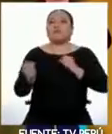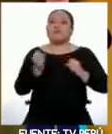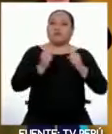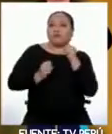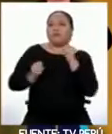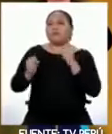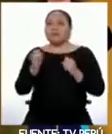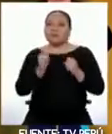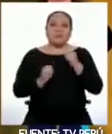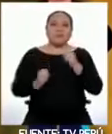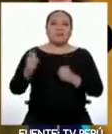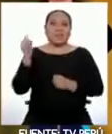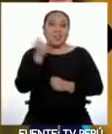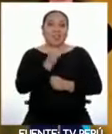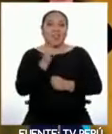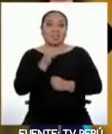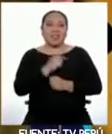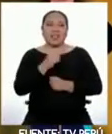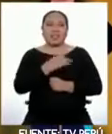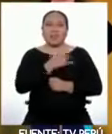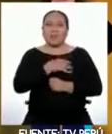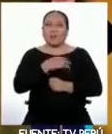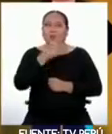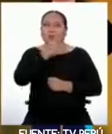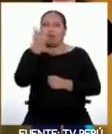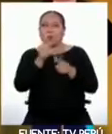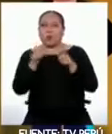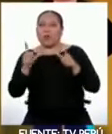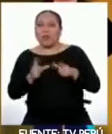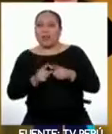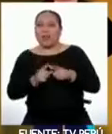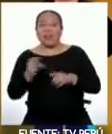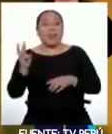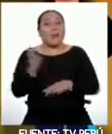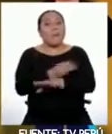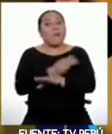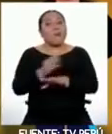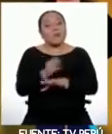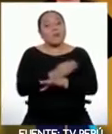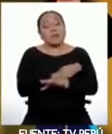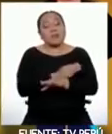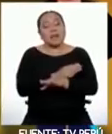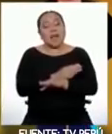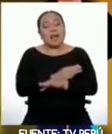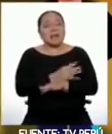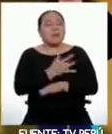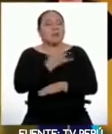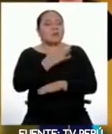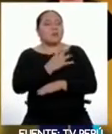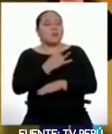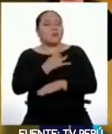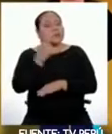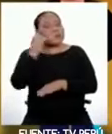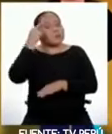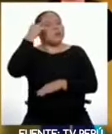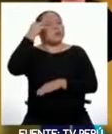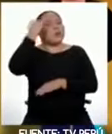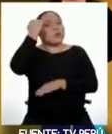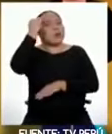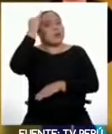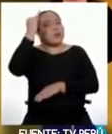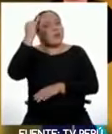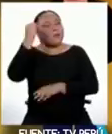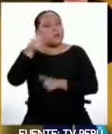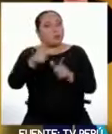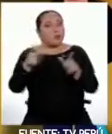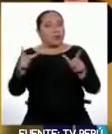Y esta otra nos lleva a un lugar diferente. La música y el sonido nos hace recrear espacios. Cada elemento es una idea